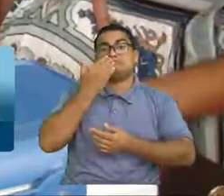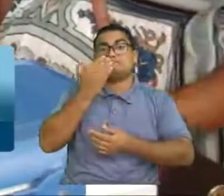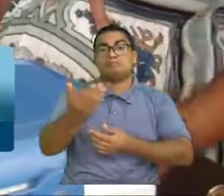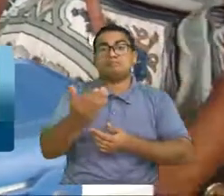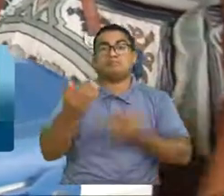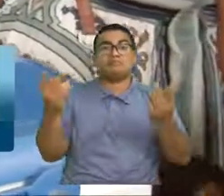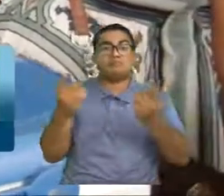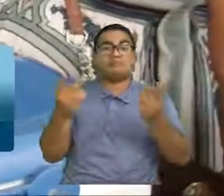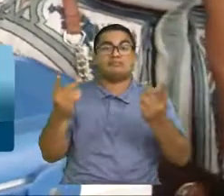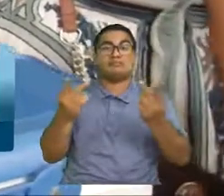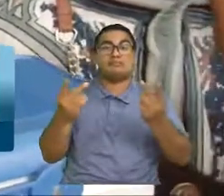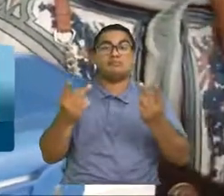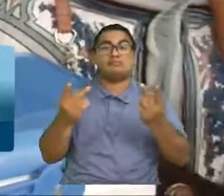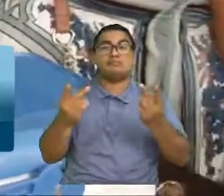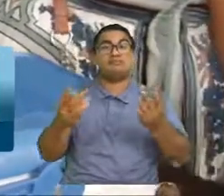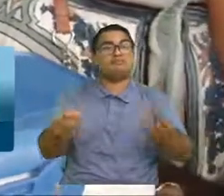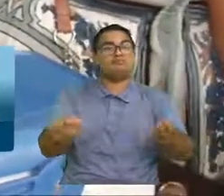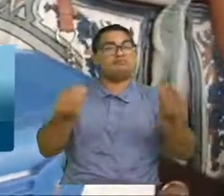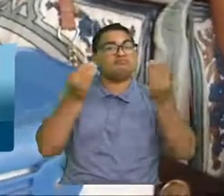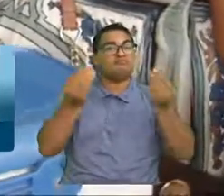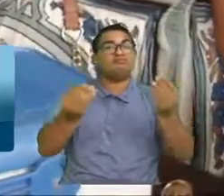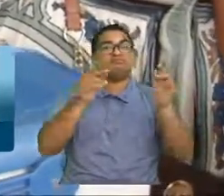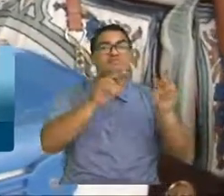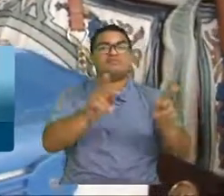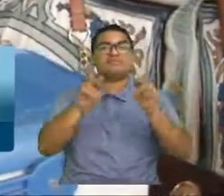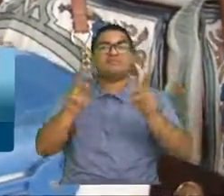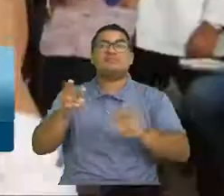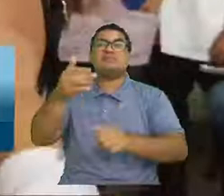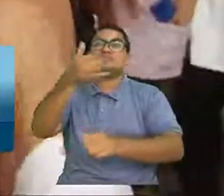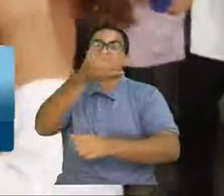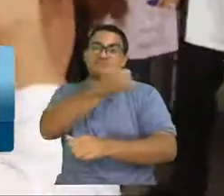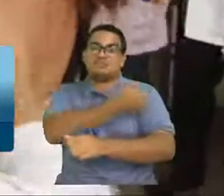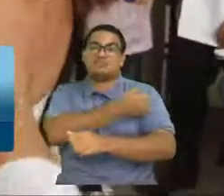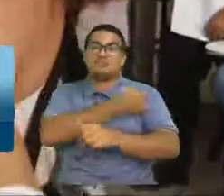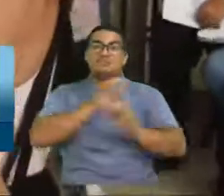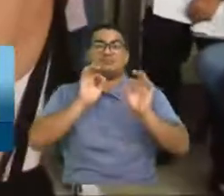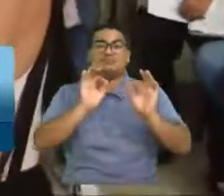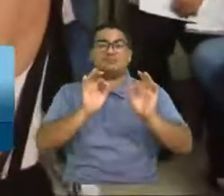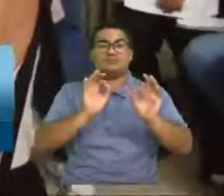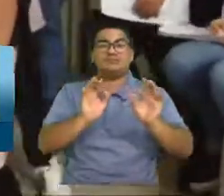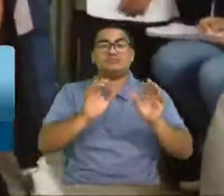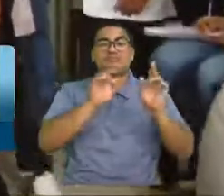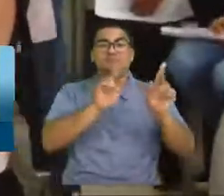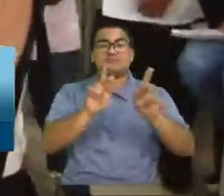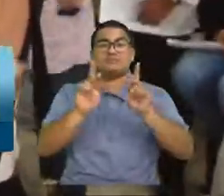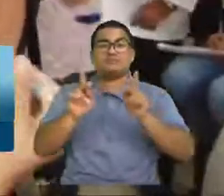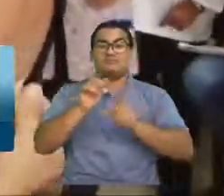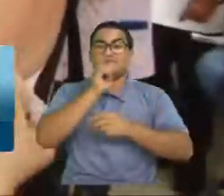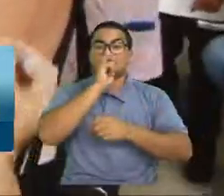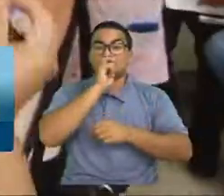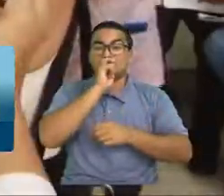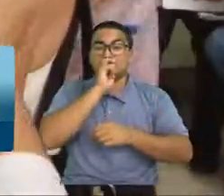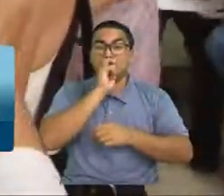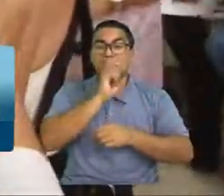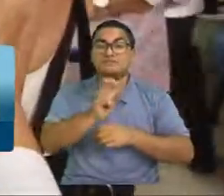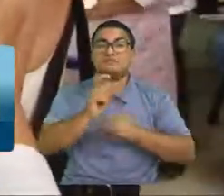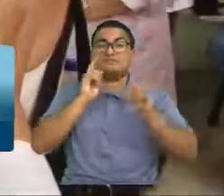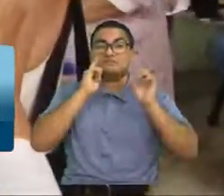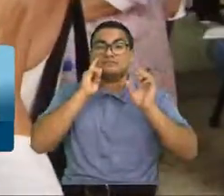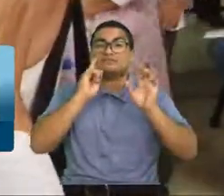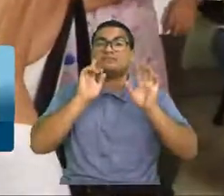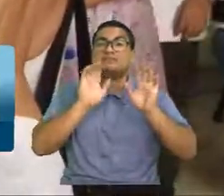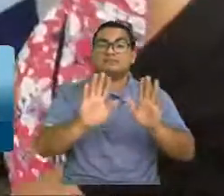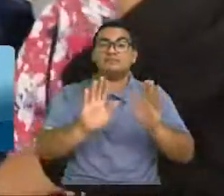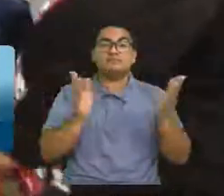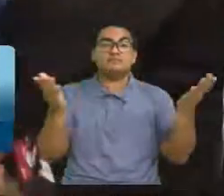Si usted notó, estaba súper lleno, súper lleno. ¿Por qué? Porque la gente se está interesando más en lo que